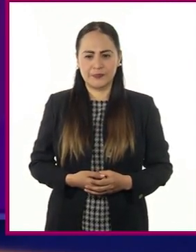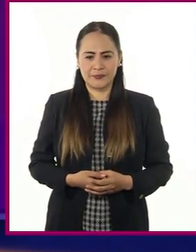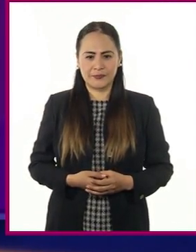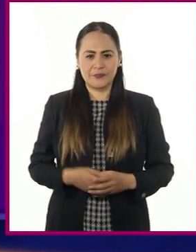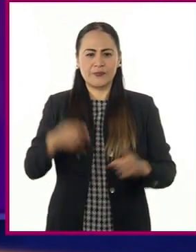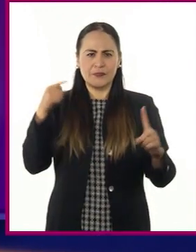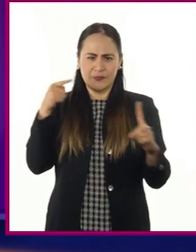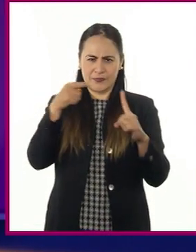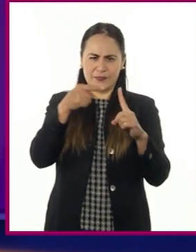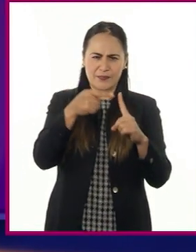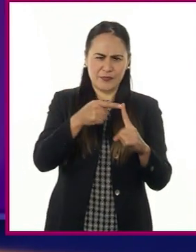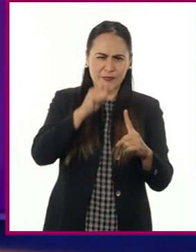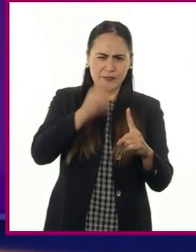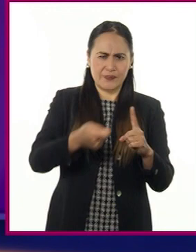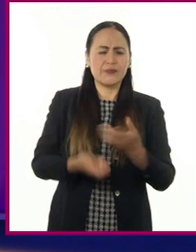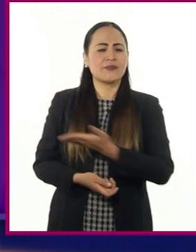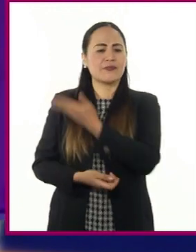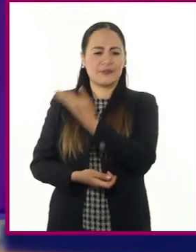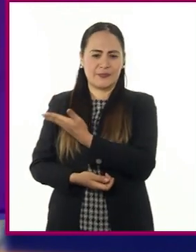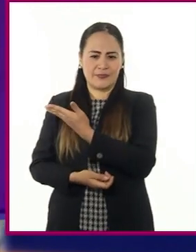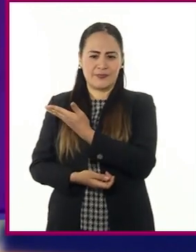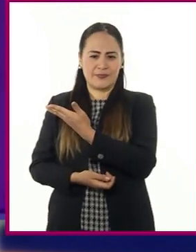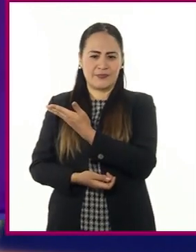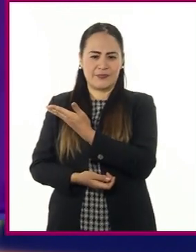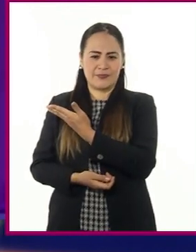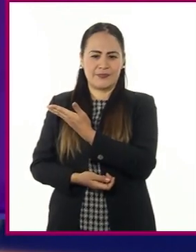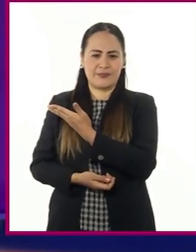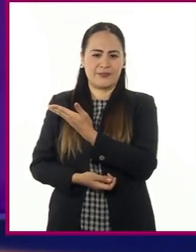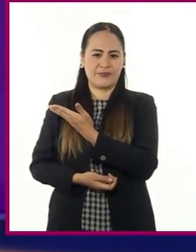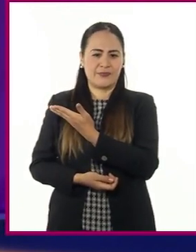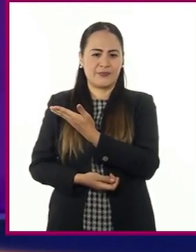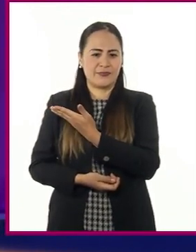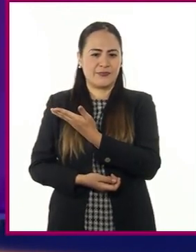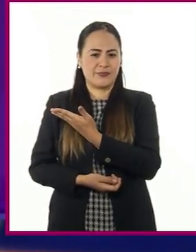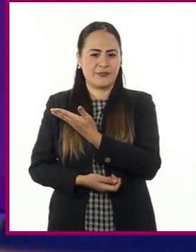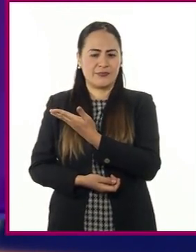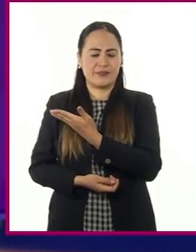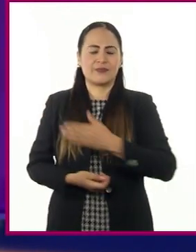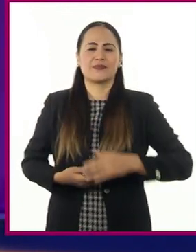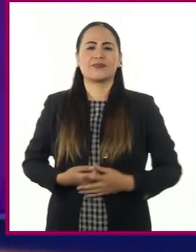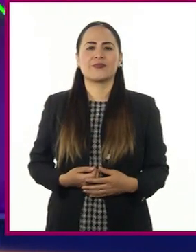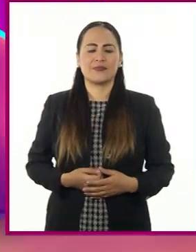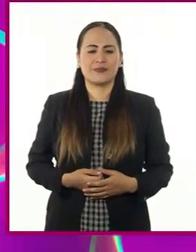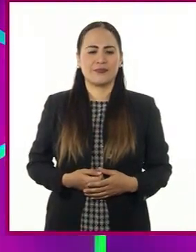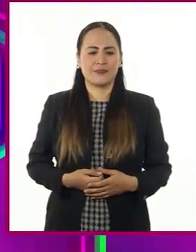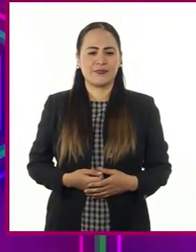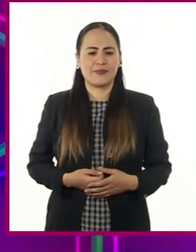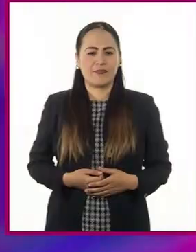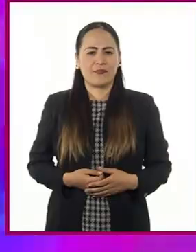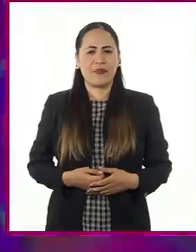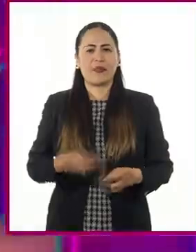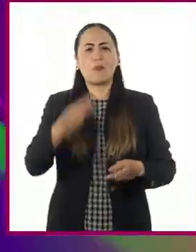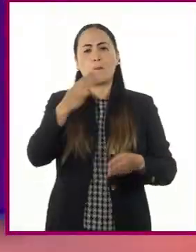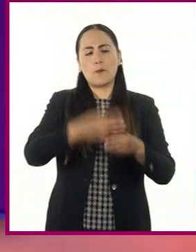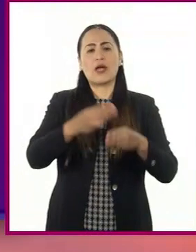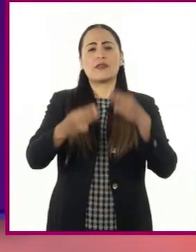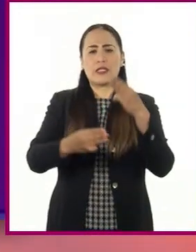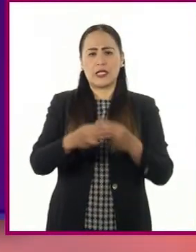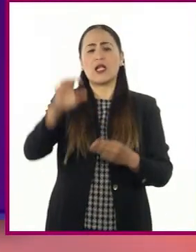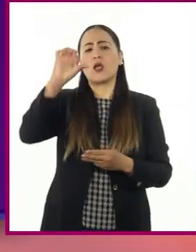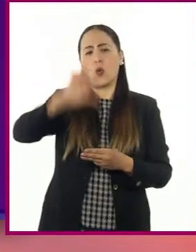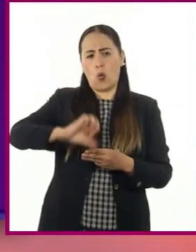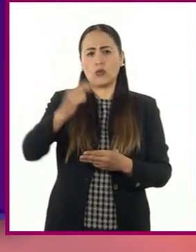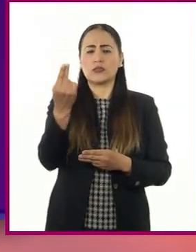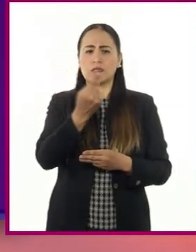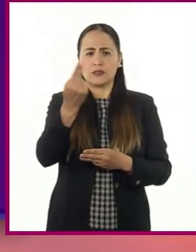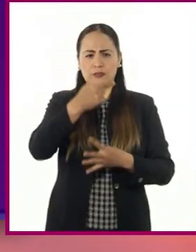el propósito de vincular recursos literarios y con gustos estéticos y temas de una época. Los materiales que van a necesitar para